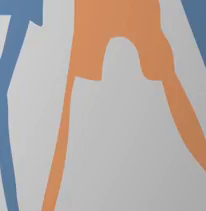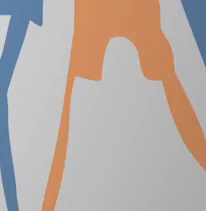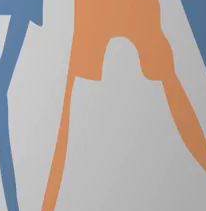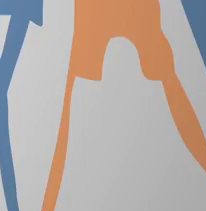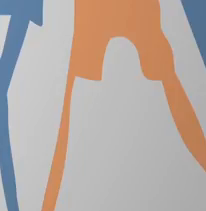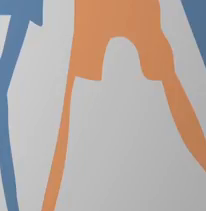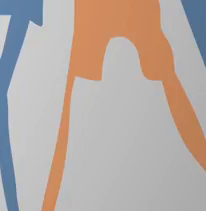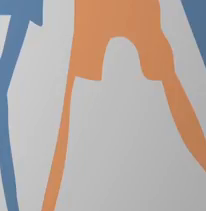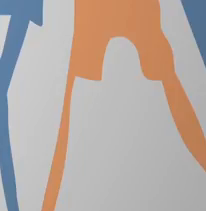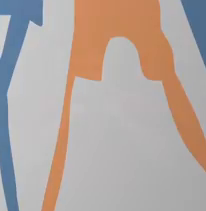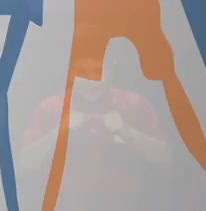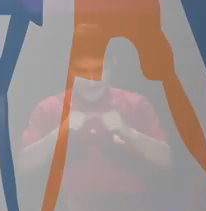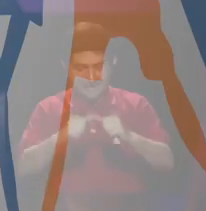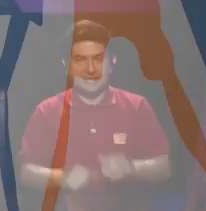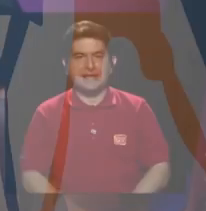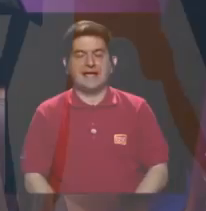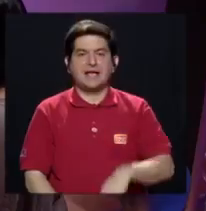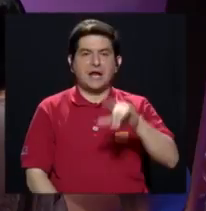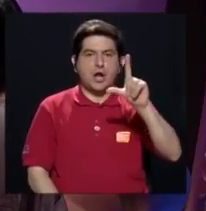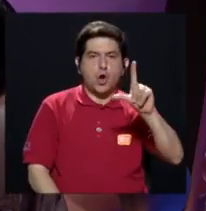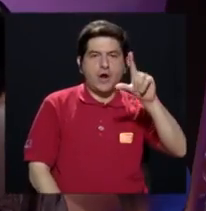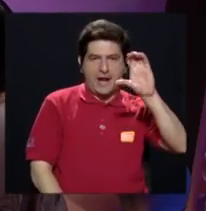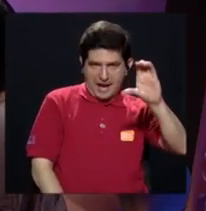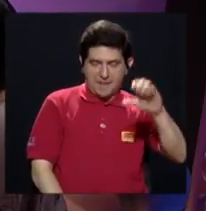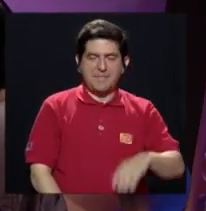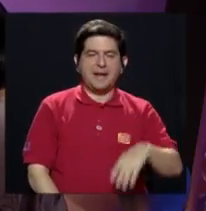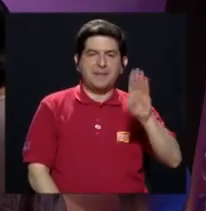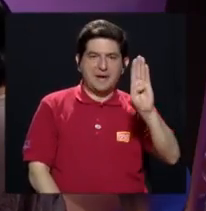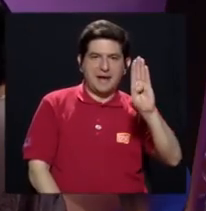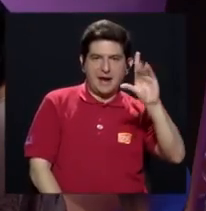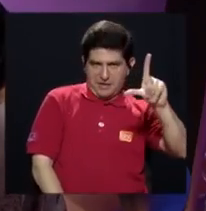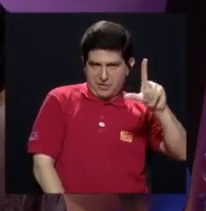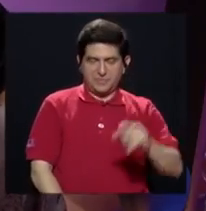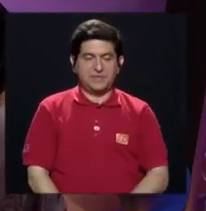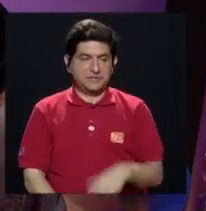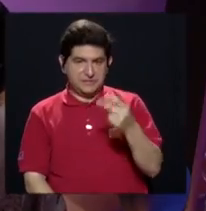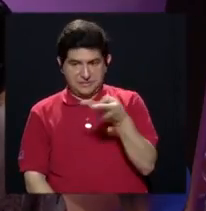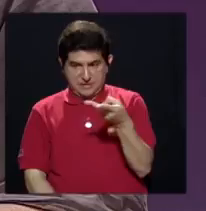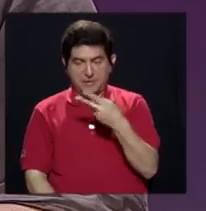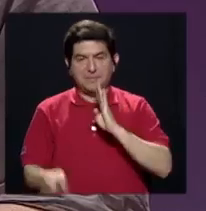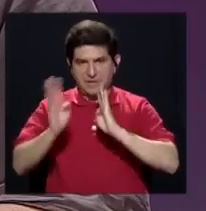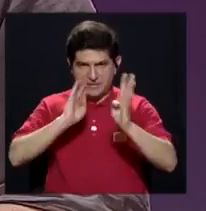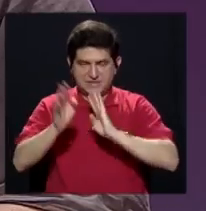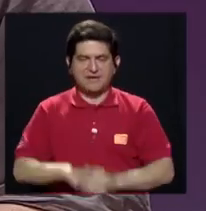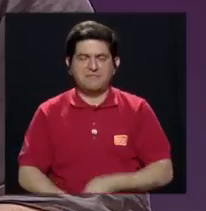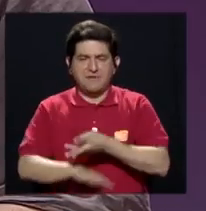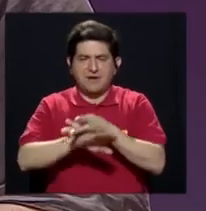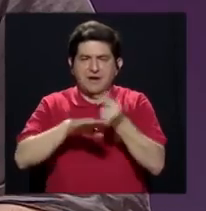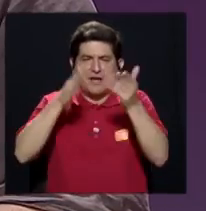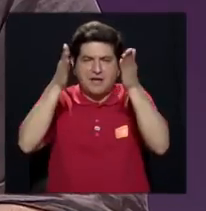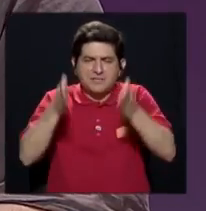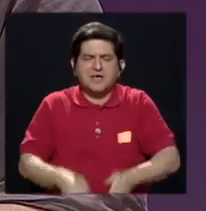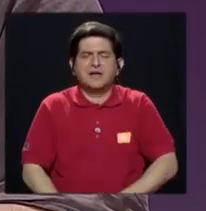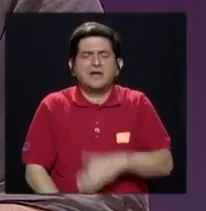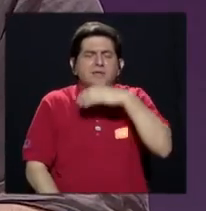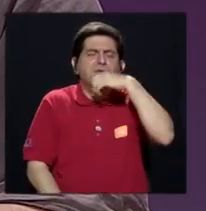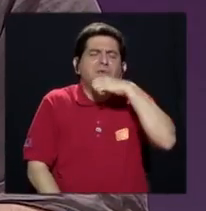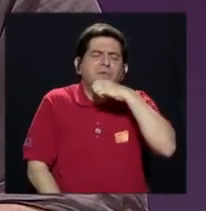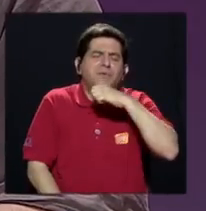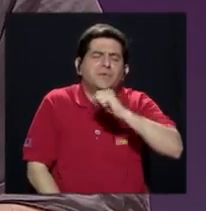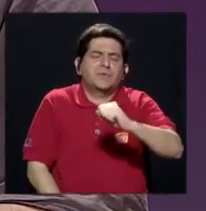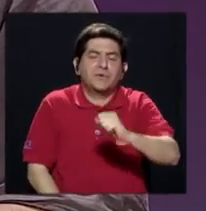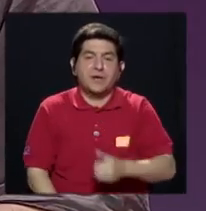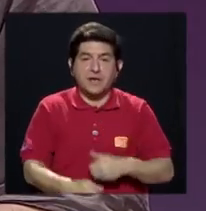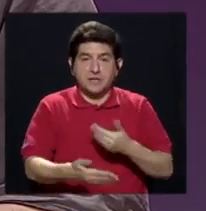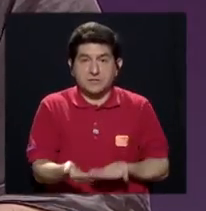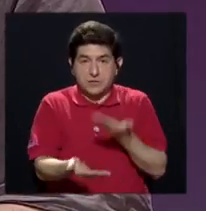regresamos continuamos con Lorena y bernarda estamos hablando acerca de ancestrales o el e la